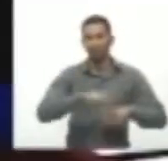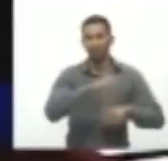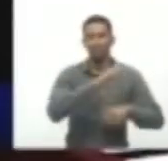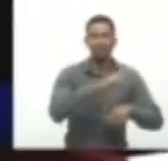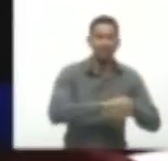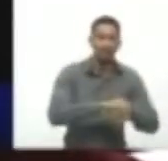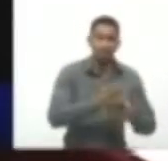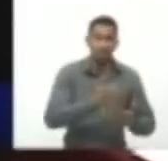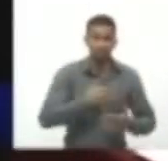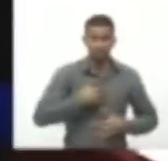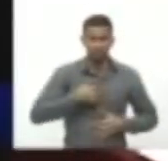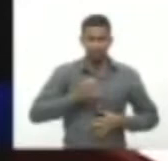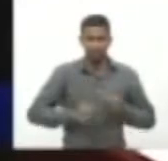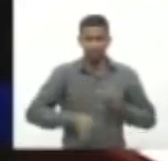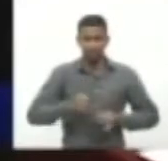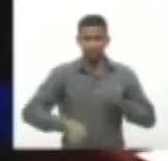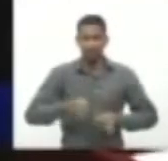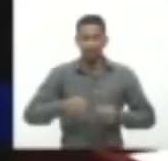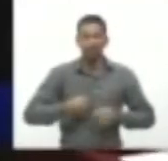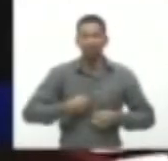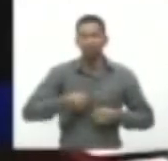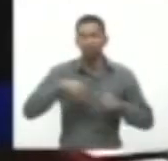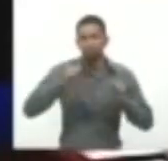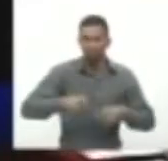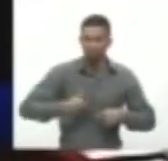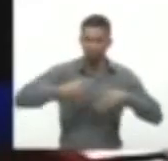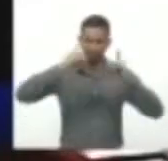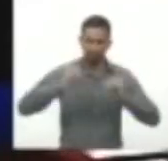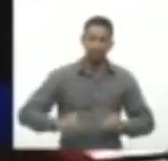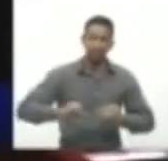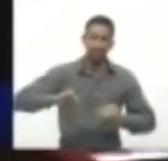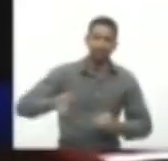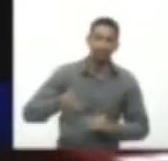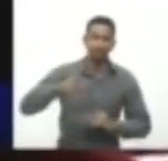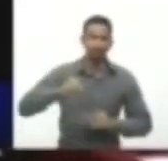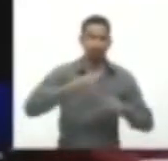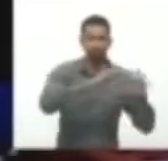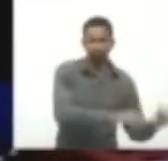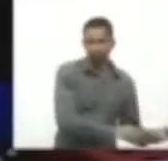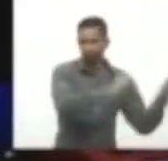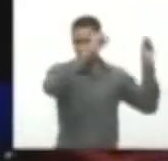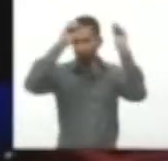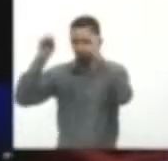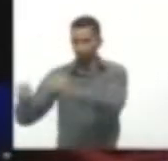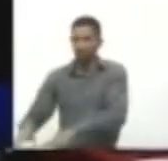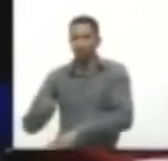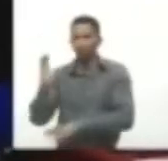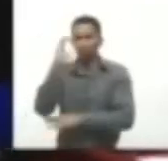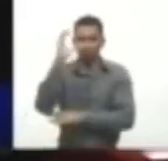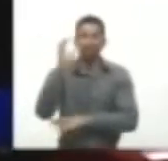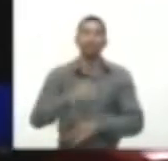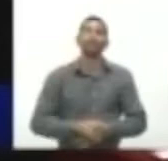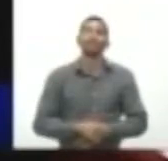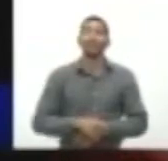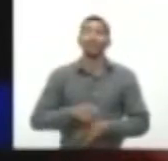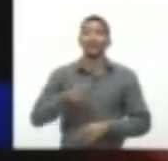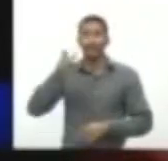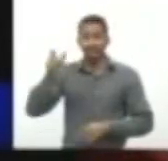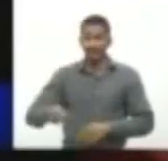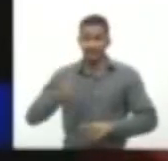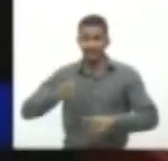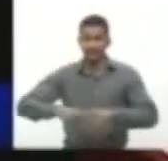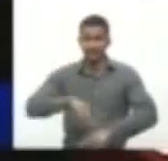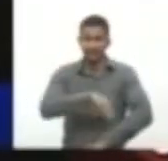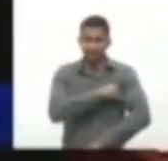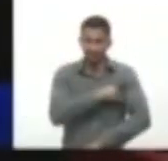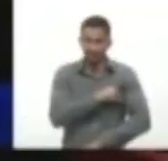para decidir sobre los procedimientos de extradición. El exministro de Gobierno Uribe fue condenado por la Corte Suprema de Justicia a 17 años